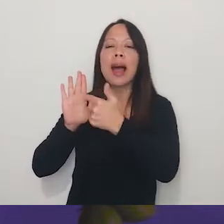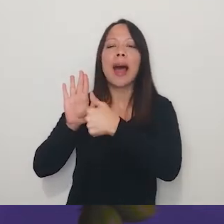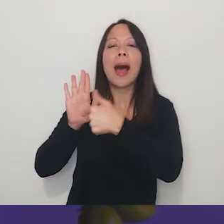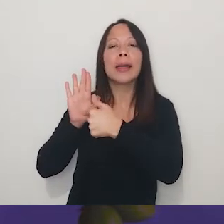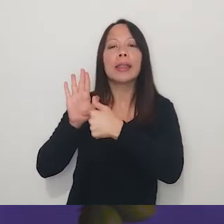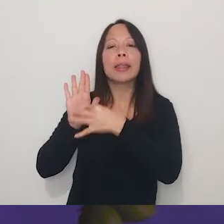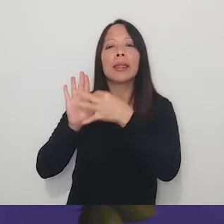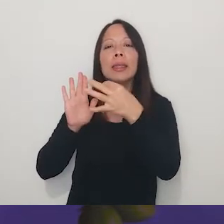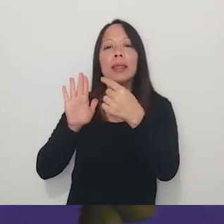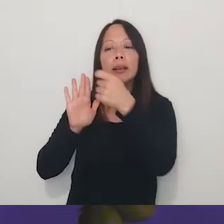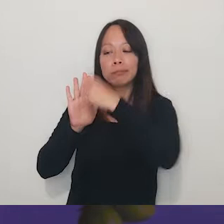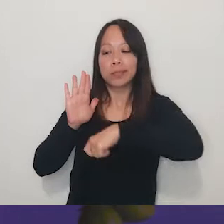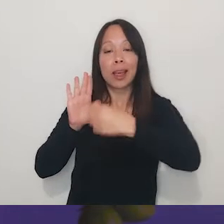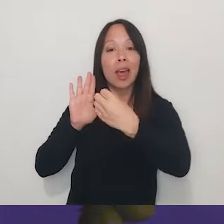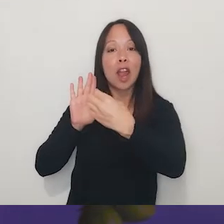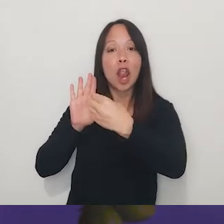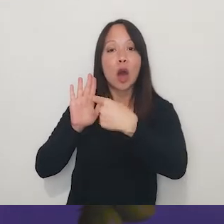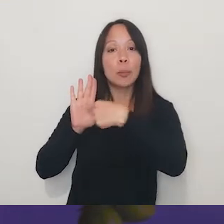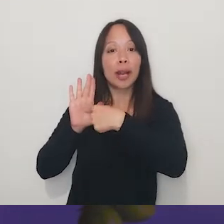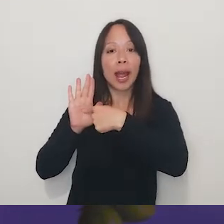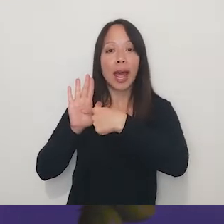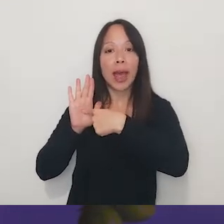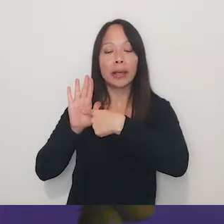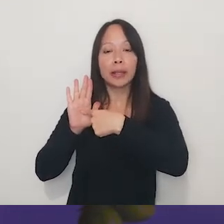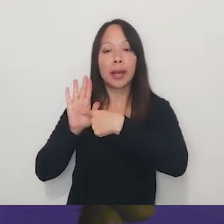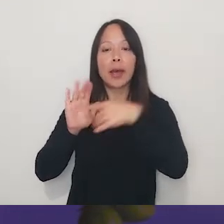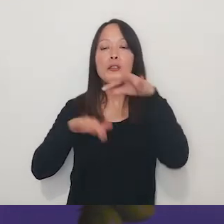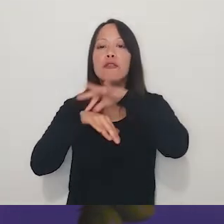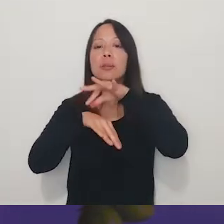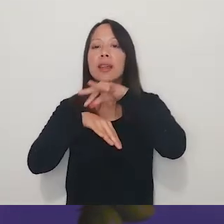de diagnósticos de enfermedades mendelianas.